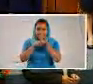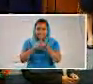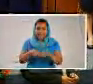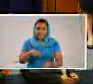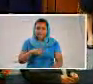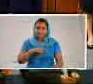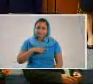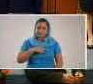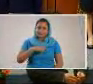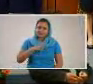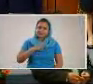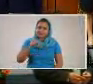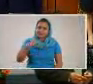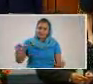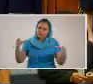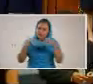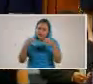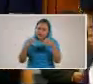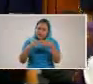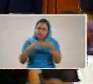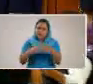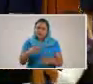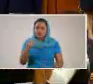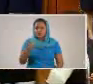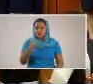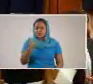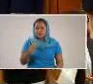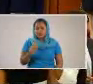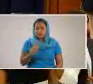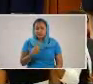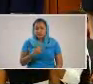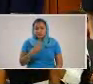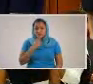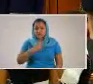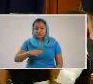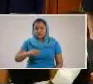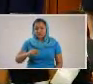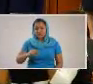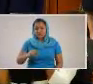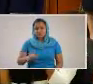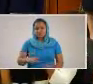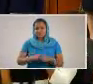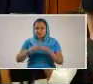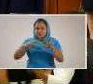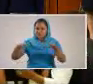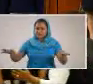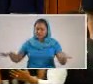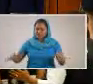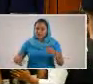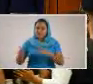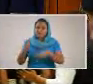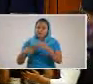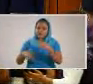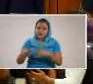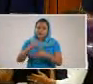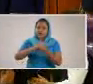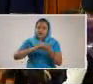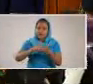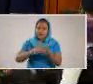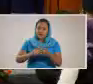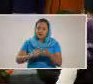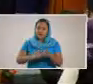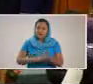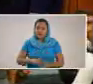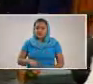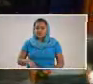aliyá, en el cual todos sus hijos que han sido esparcidos van a volver al territorio de donde un día